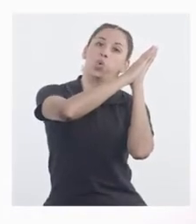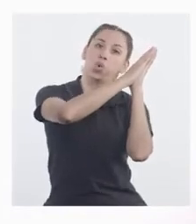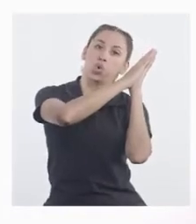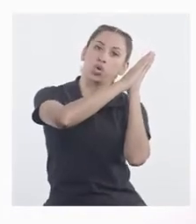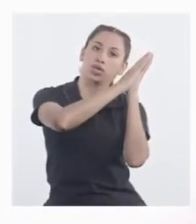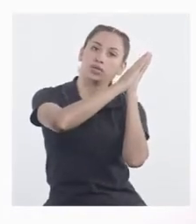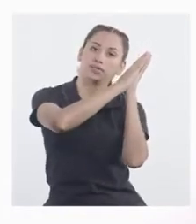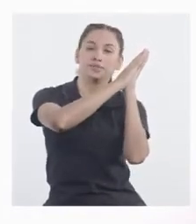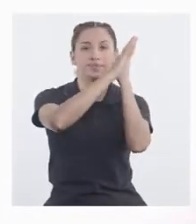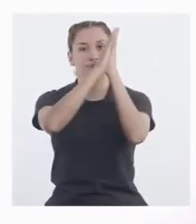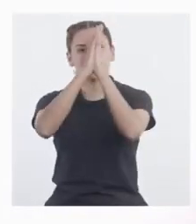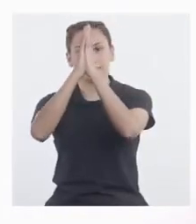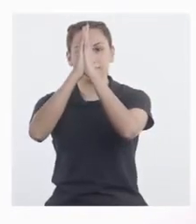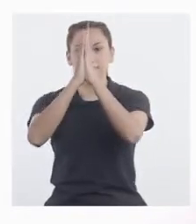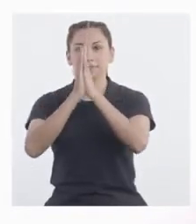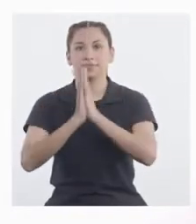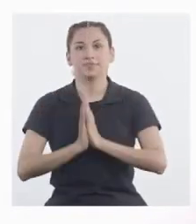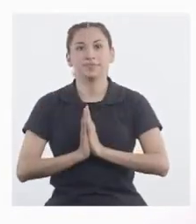y regreso.